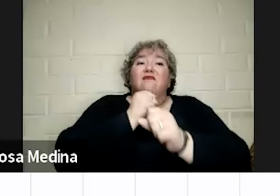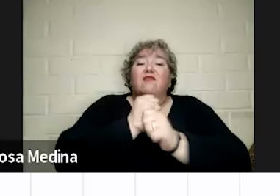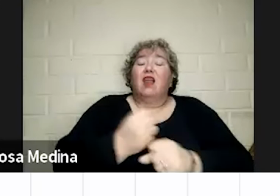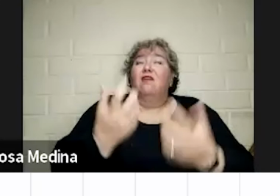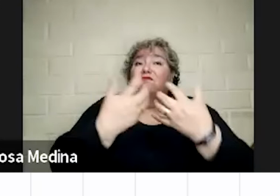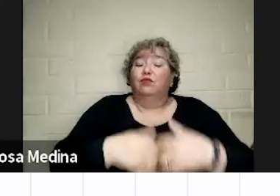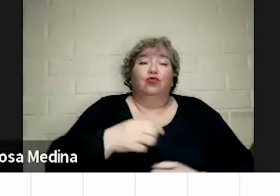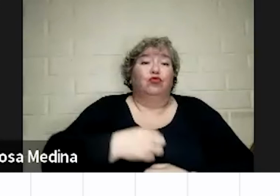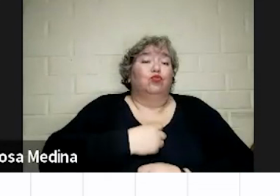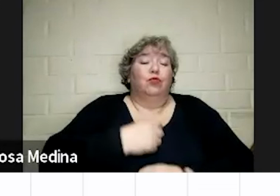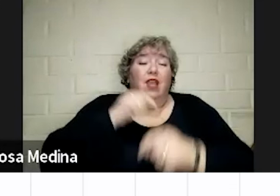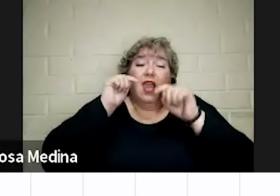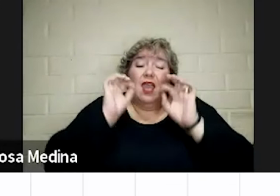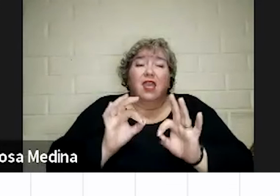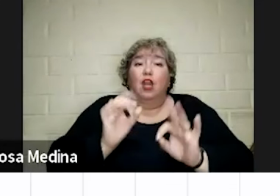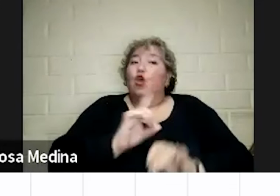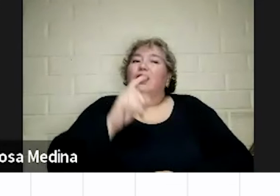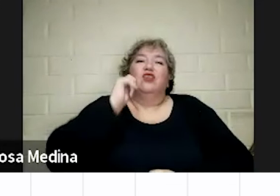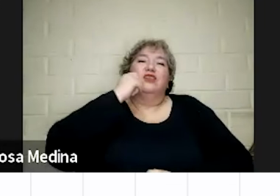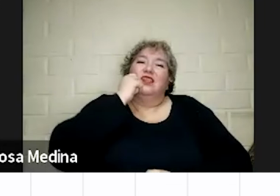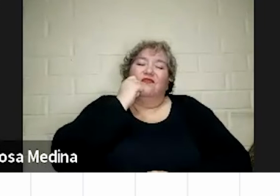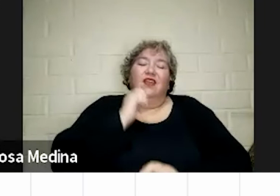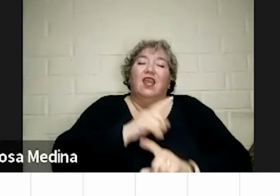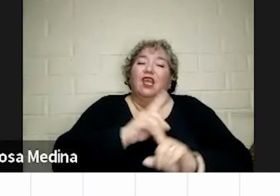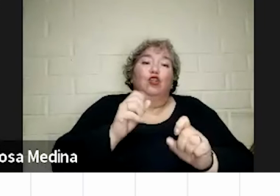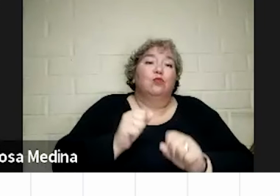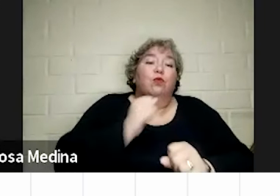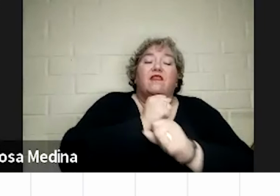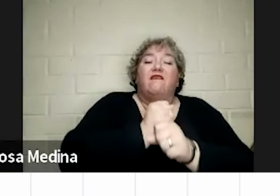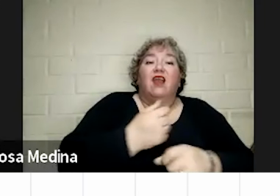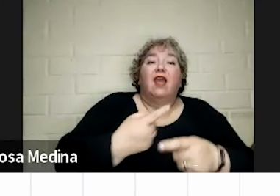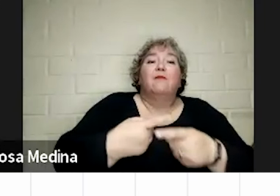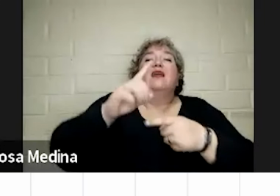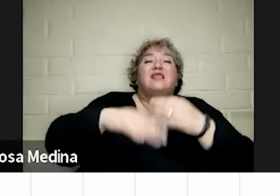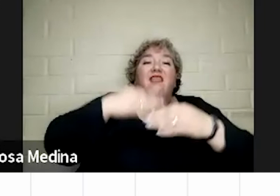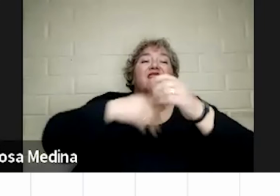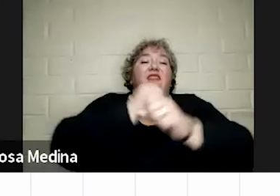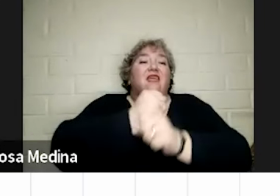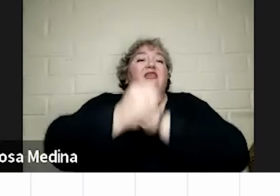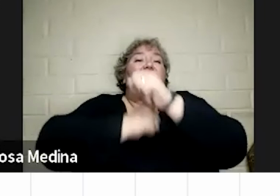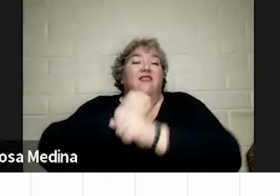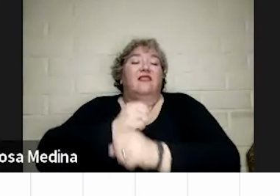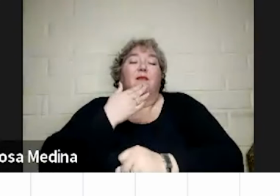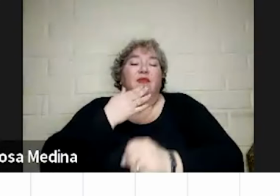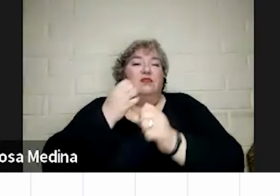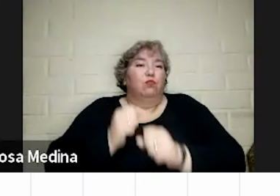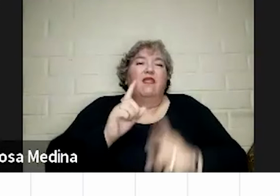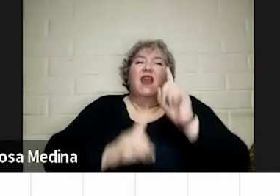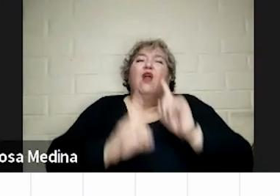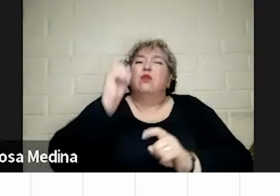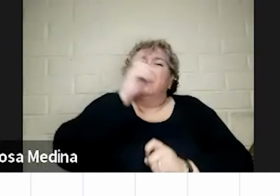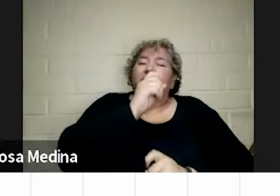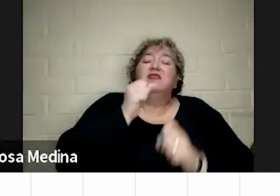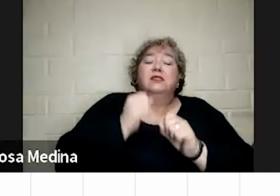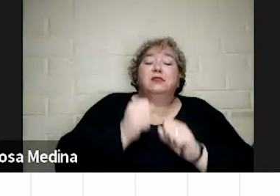esa etapa, lo que no quiere decir que no se trabaje en el resto de las etapas. De hecho, las funciones ejecutivas más complejas también las podemos ir trabajando con actividades